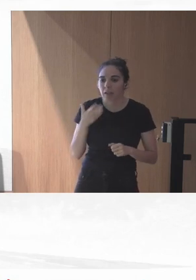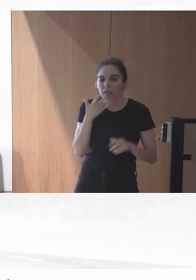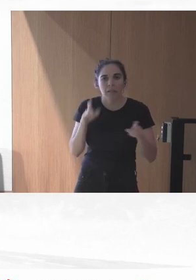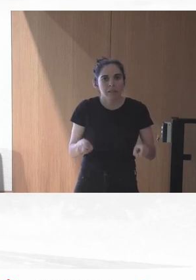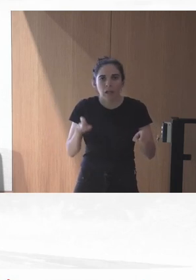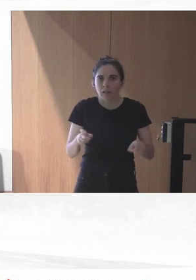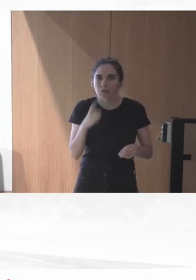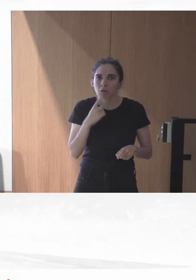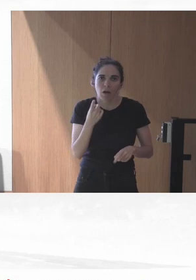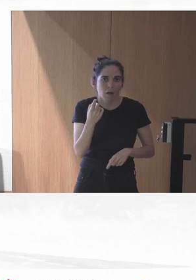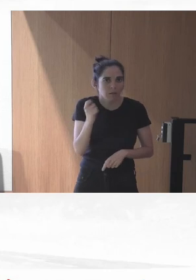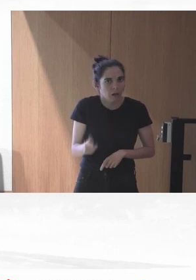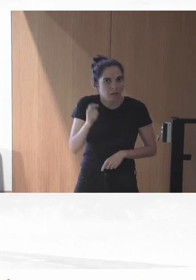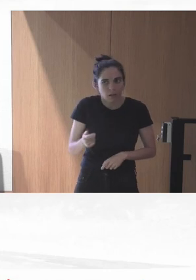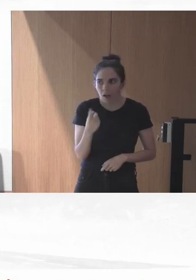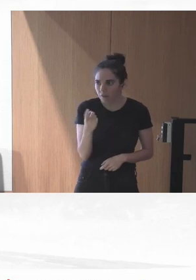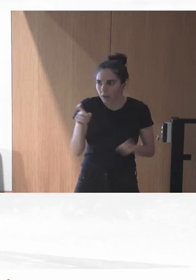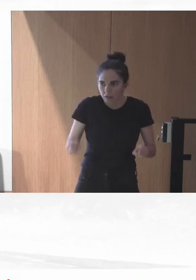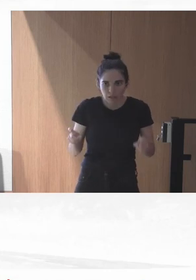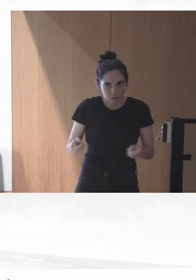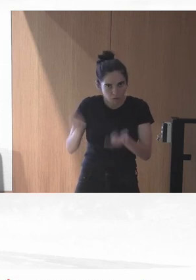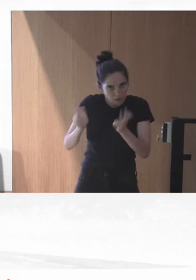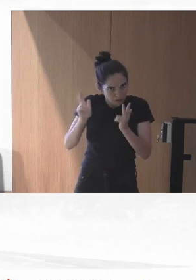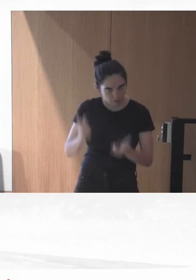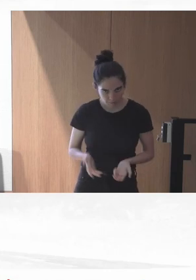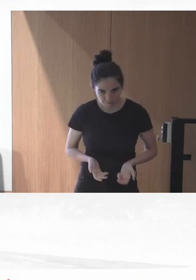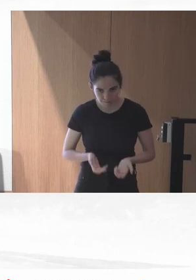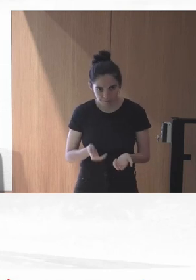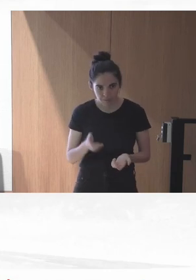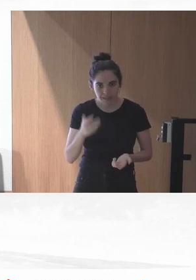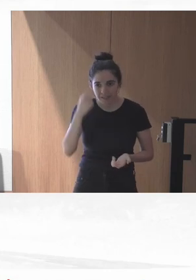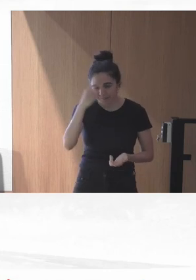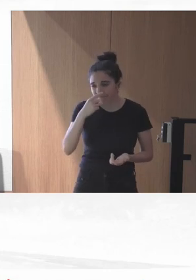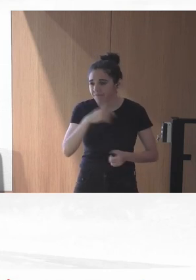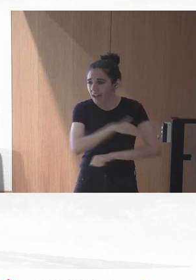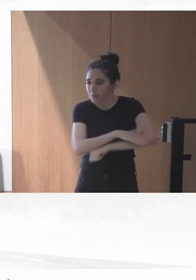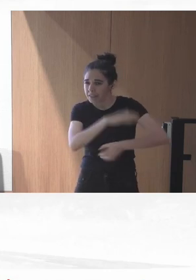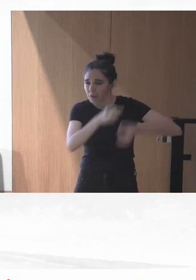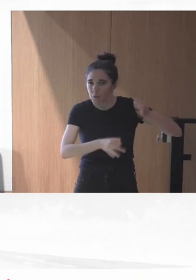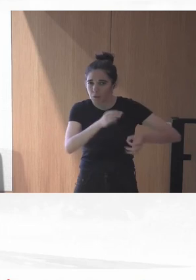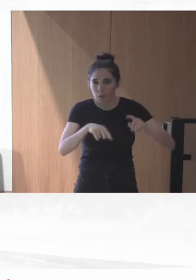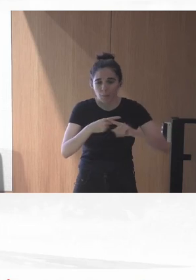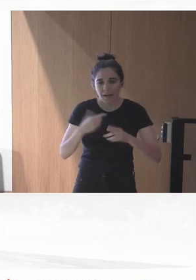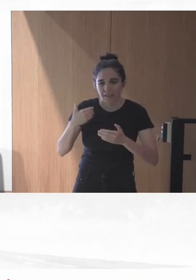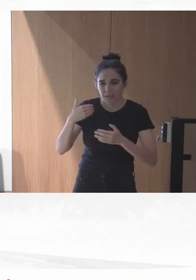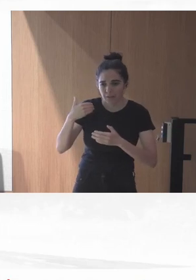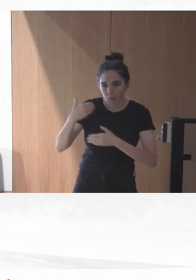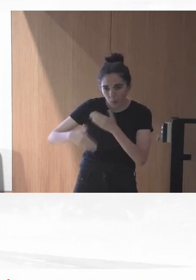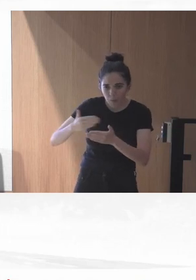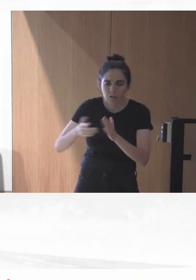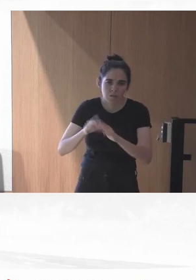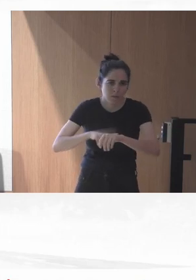fueran necesarios. Sabemos que la Administración de Justicia y los procedimientos tienen unos tiempos muy